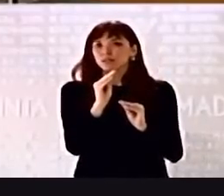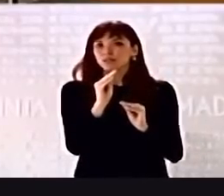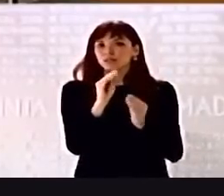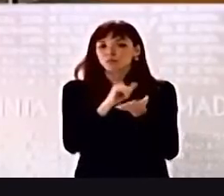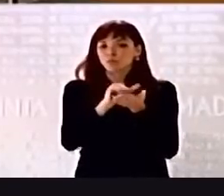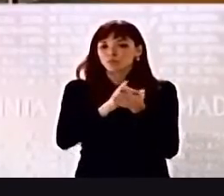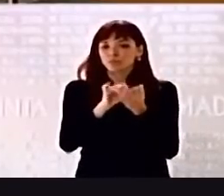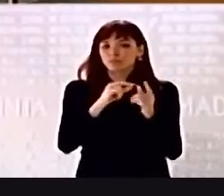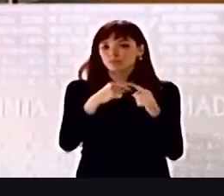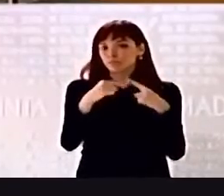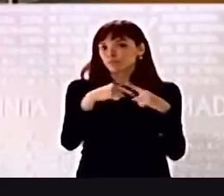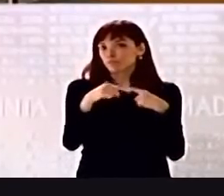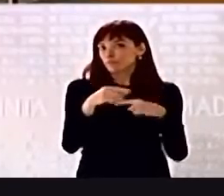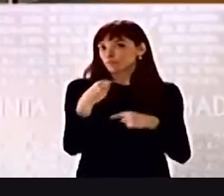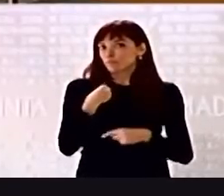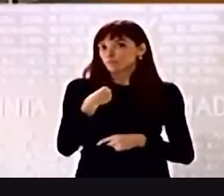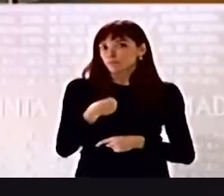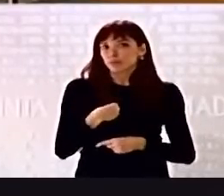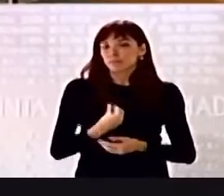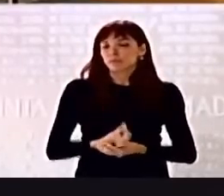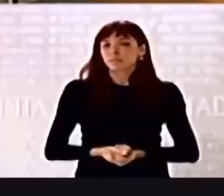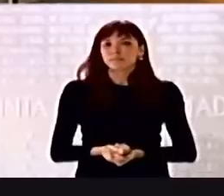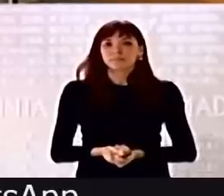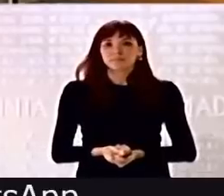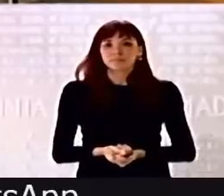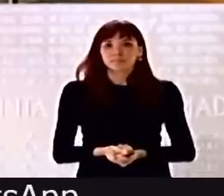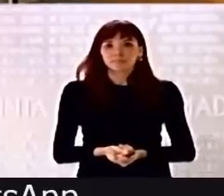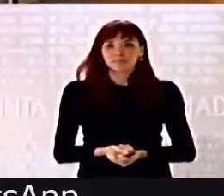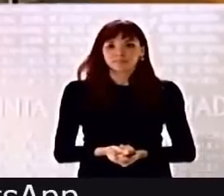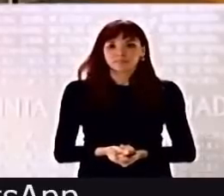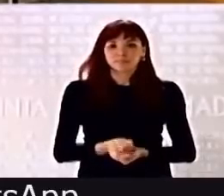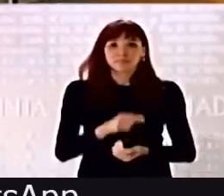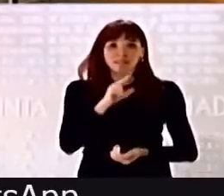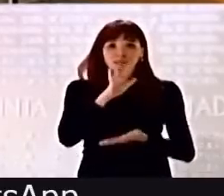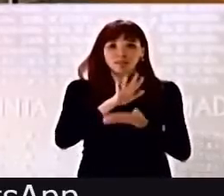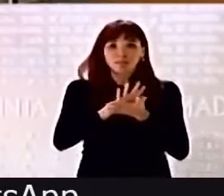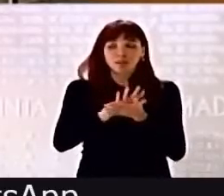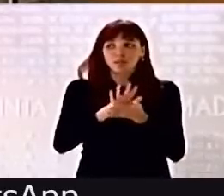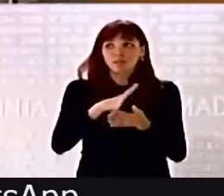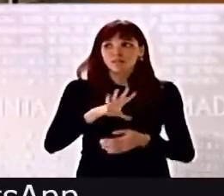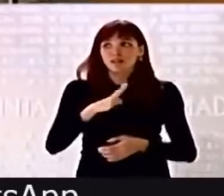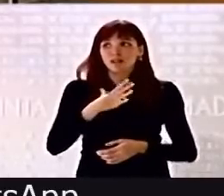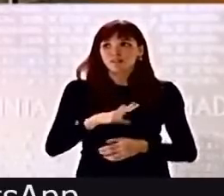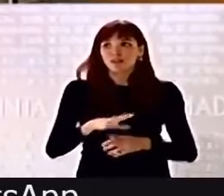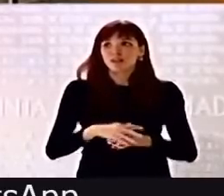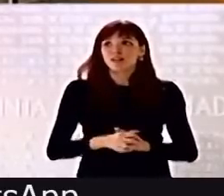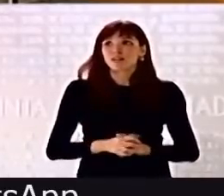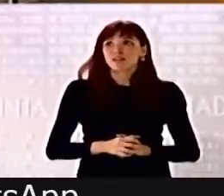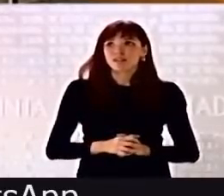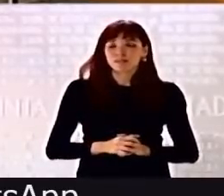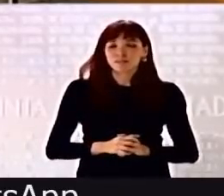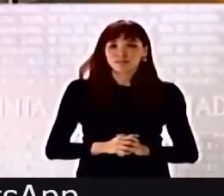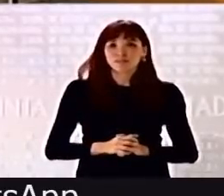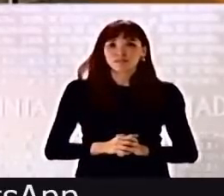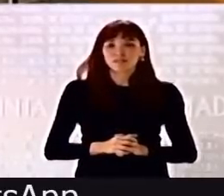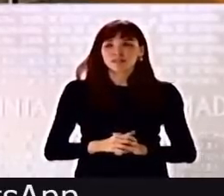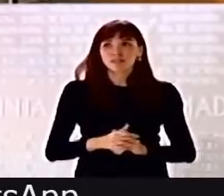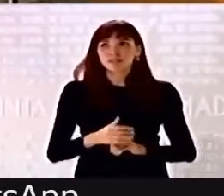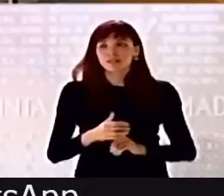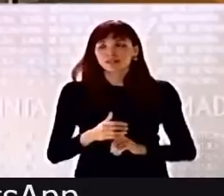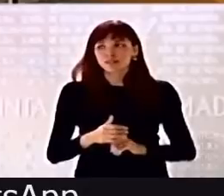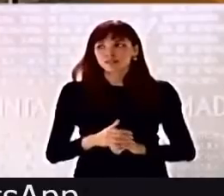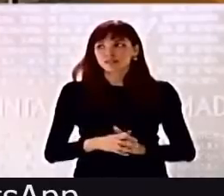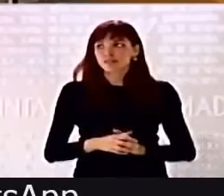WhatsApp. No le he entendido la pregunta. ¿Puede hablar más despacio, por favor? Sí. Bueno, nosotros queríamos preguntar si se están haciendo